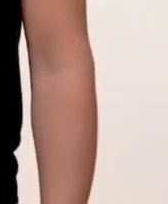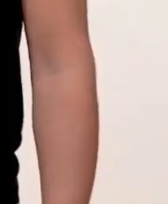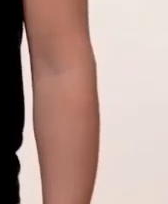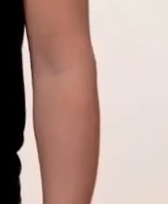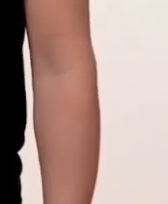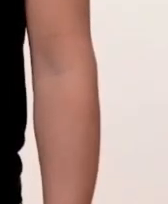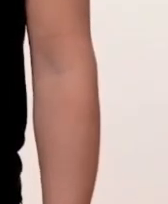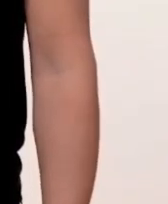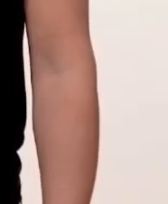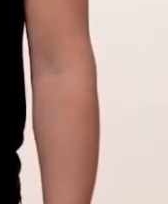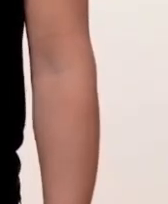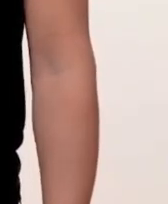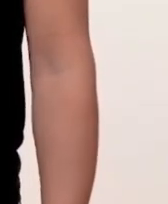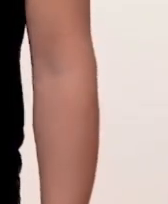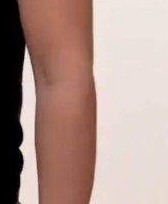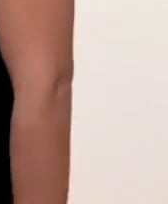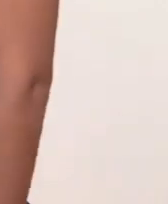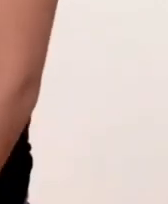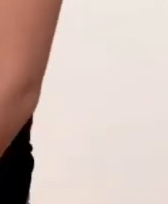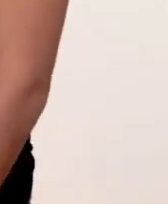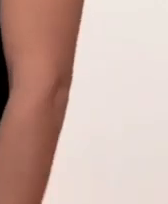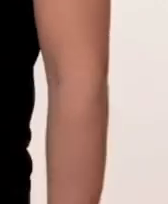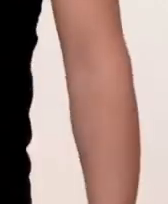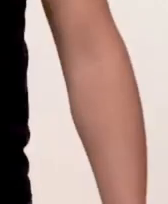El segundo saludo es el tipo militar.